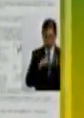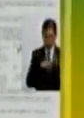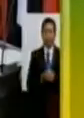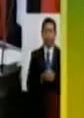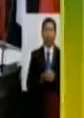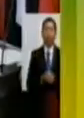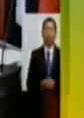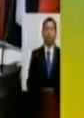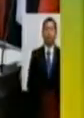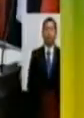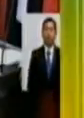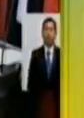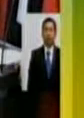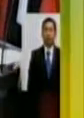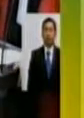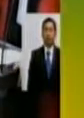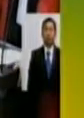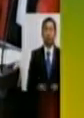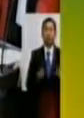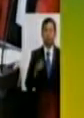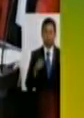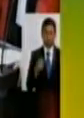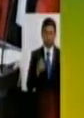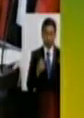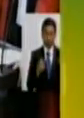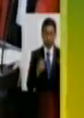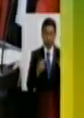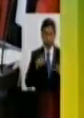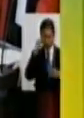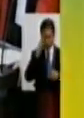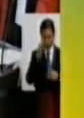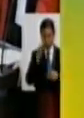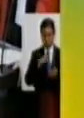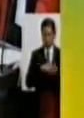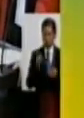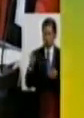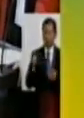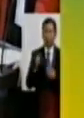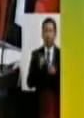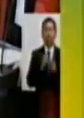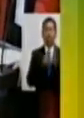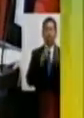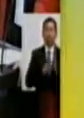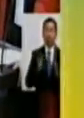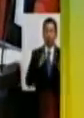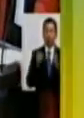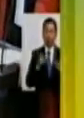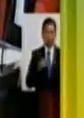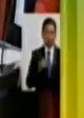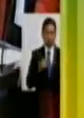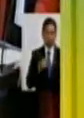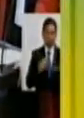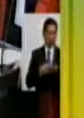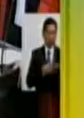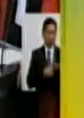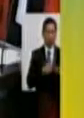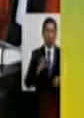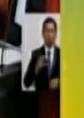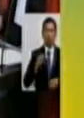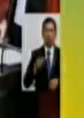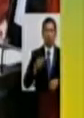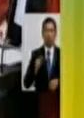el mar estuvo marcado por acuerdos, ofrecimientos y práctica diplomática que